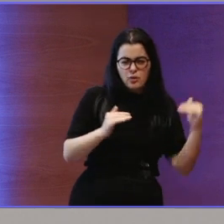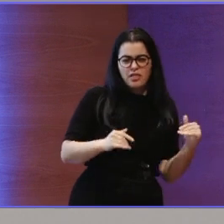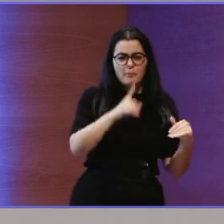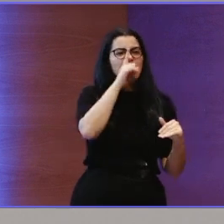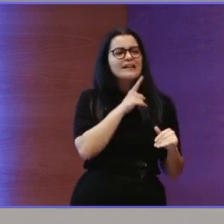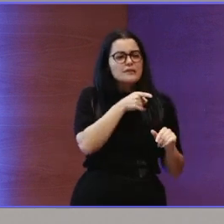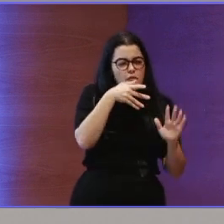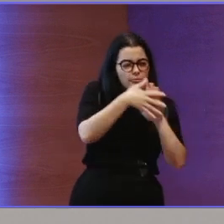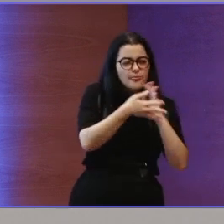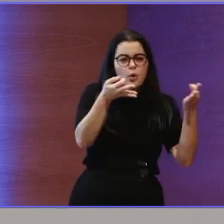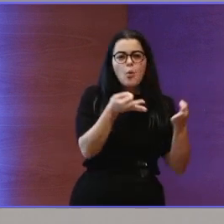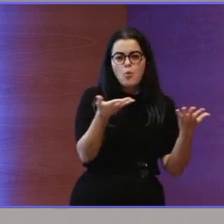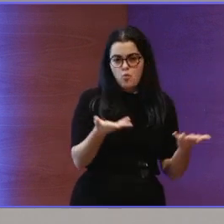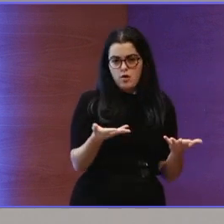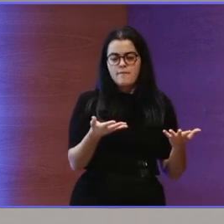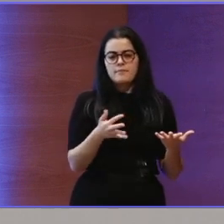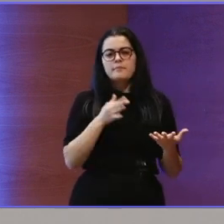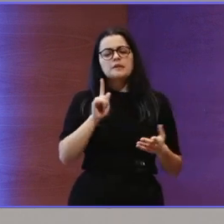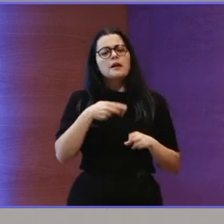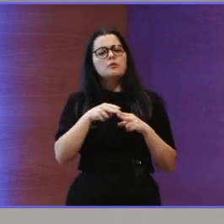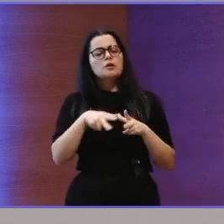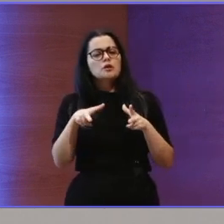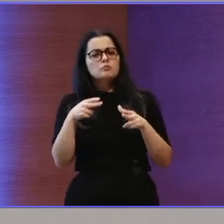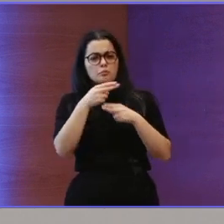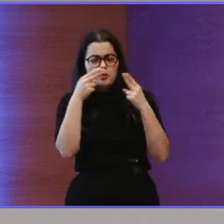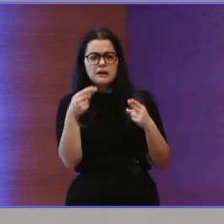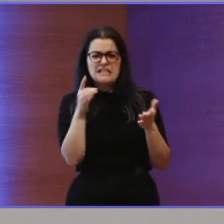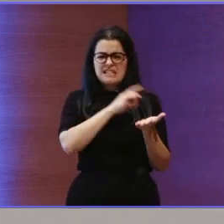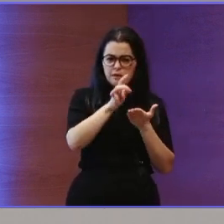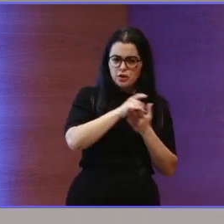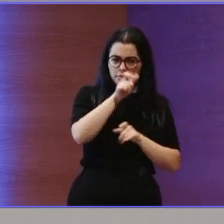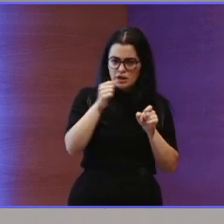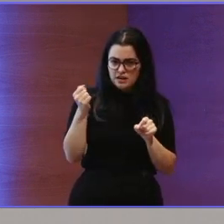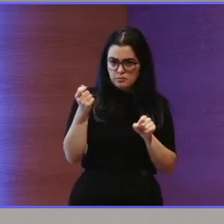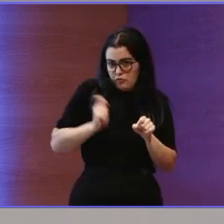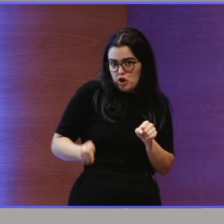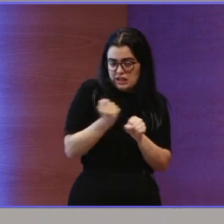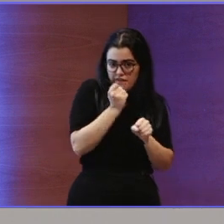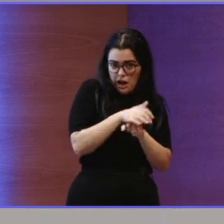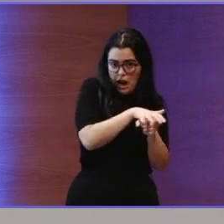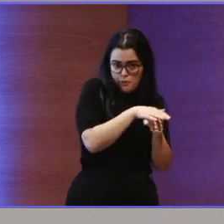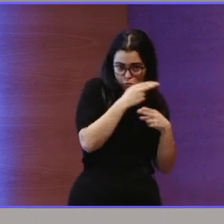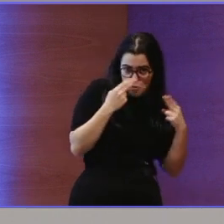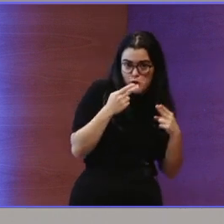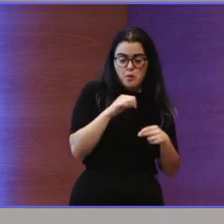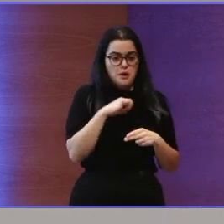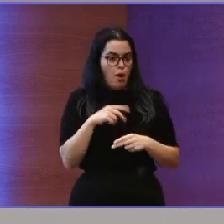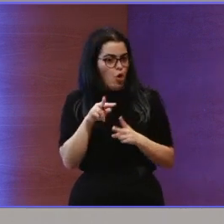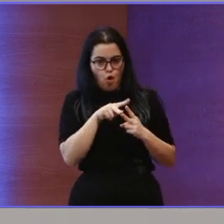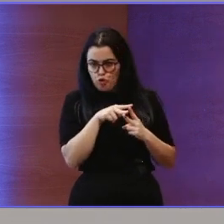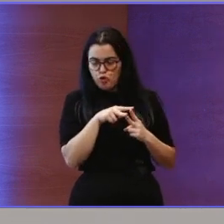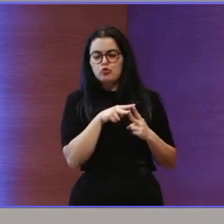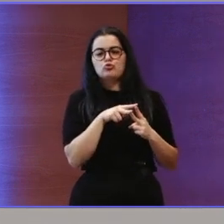por lo tanto también qué presión tienen las políticas públicas los servicios y Los profesionales que trabajamos tanto en el ámbito público como en el ámbito